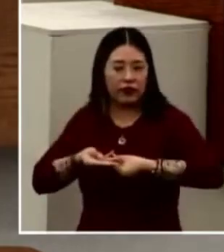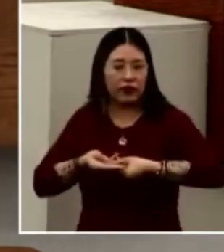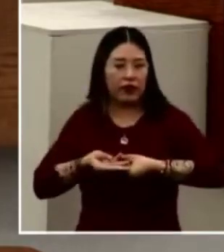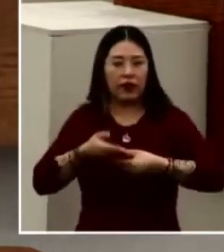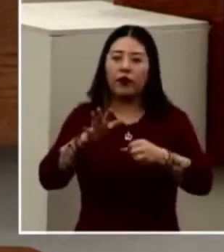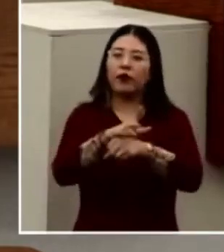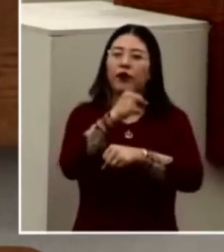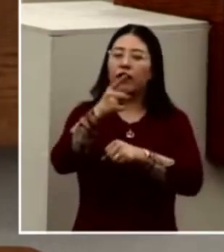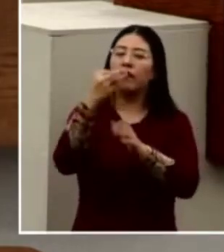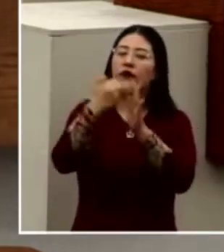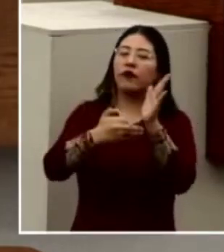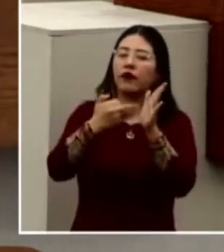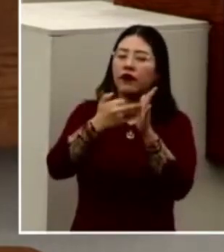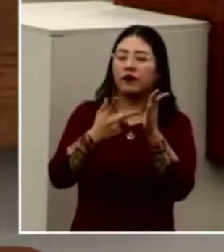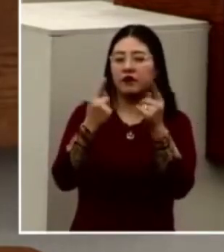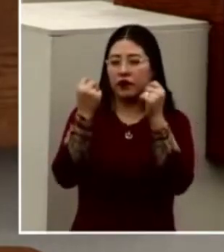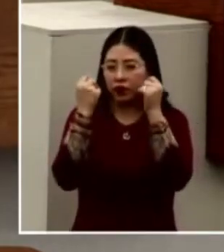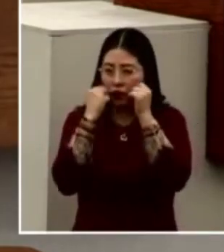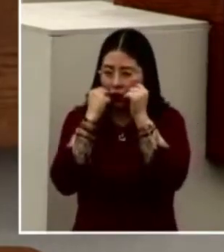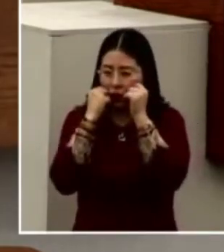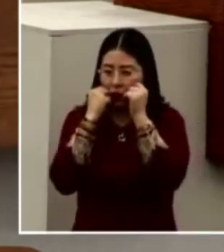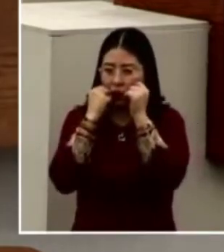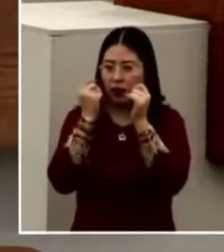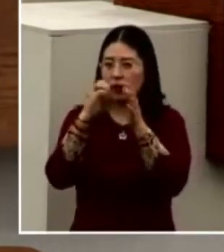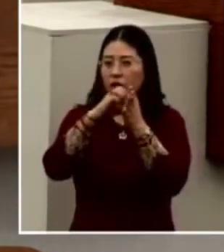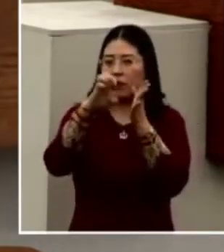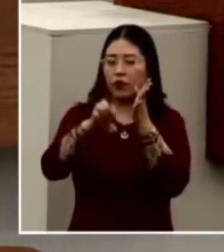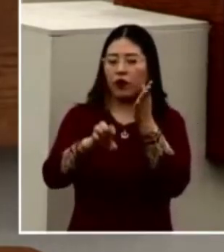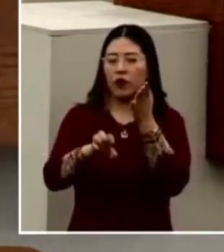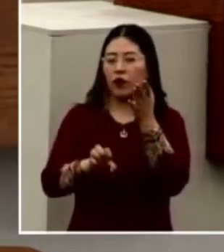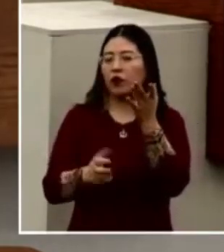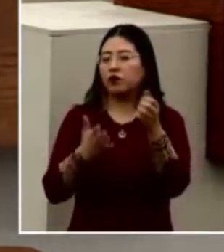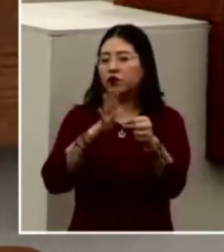no importando de dónde surgía,